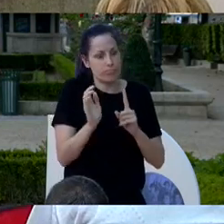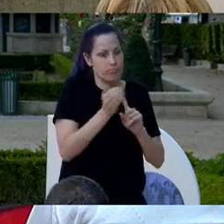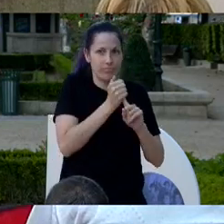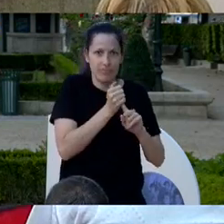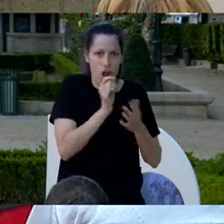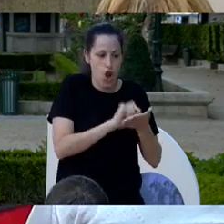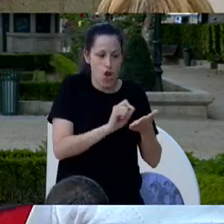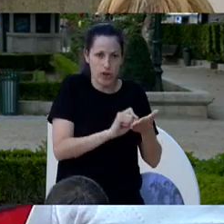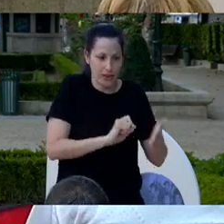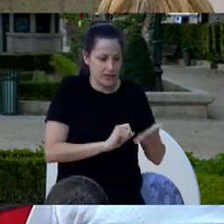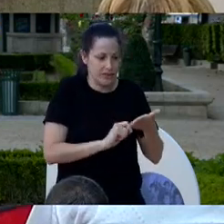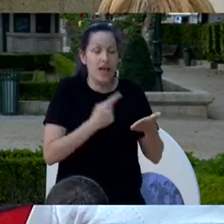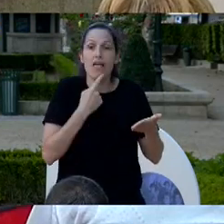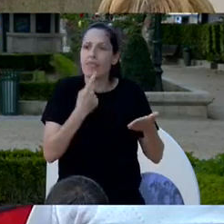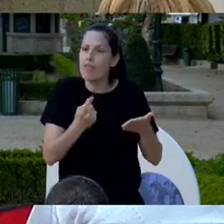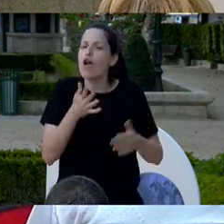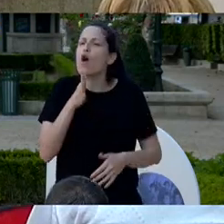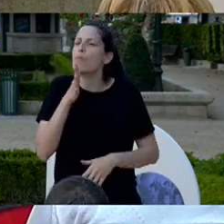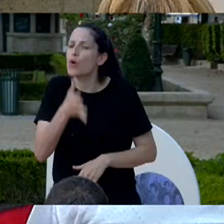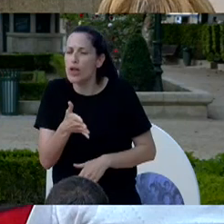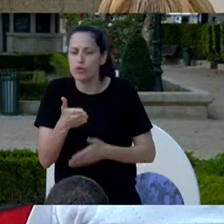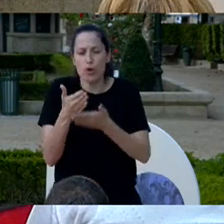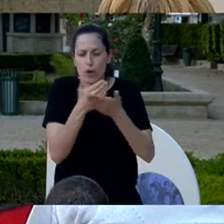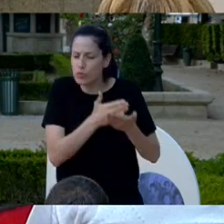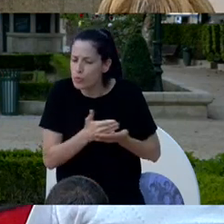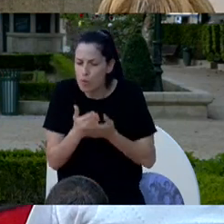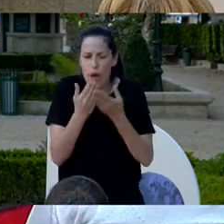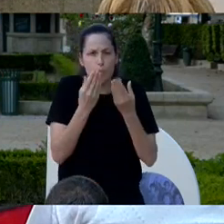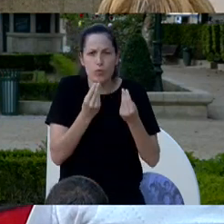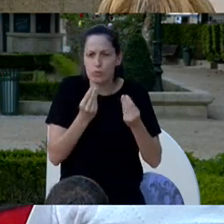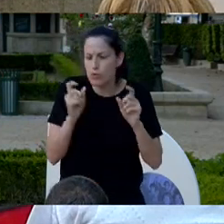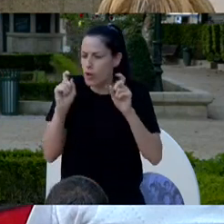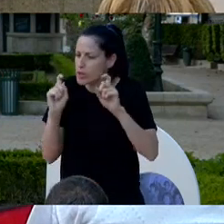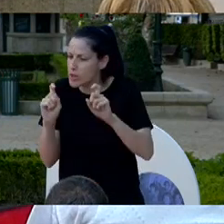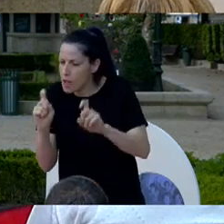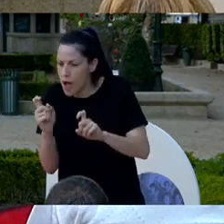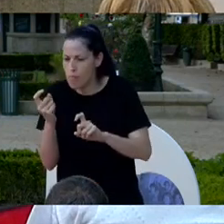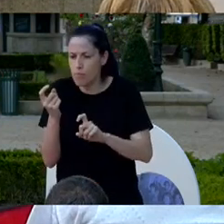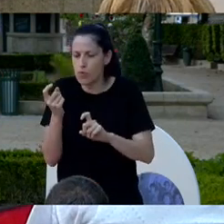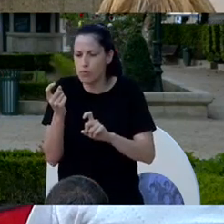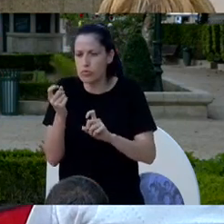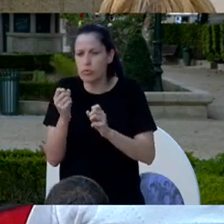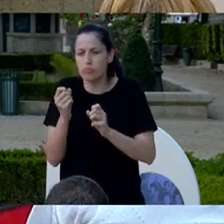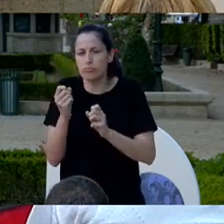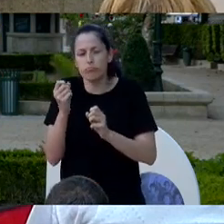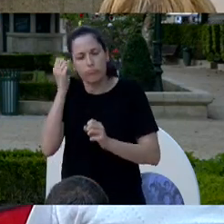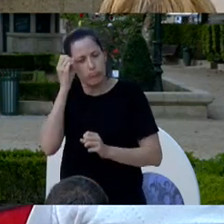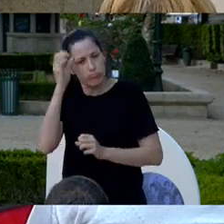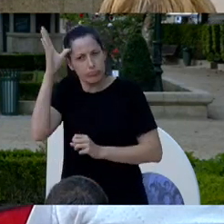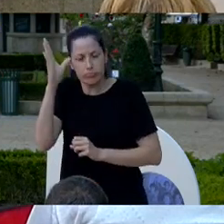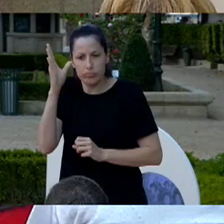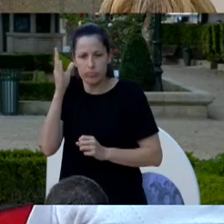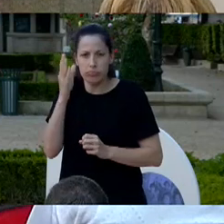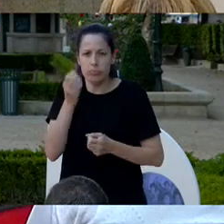eso, si estudiamos mucho y enseñamos pocas y grandes nociones, si ponemos muchísimo amor